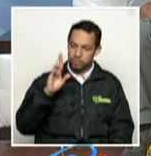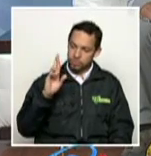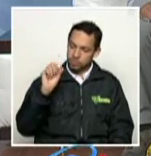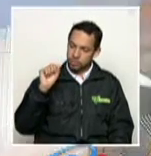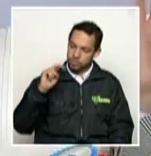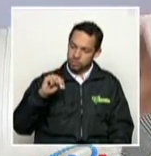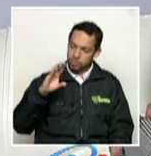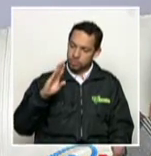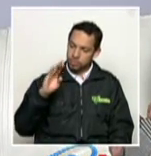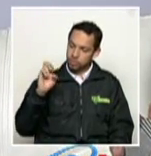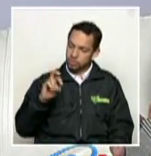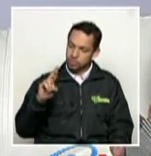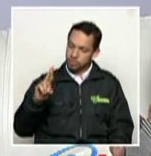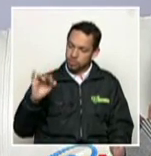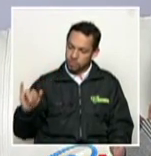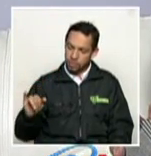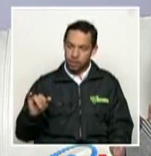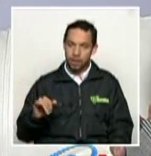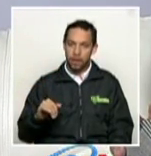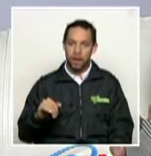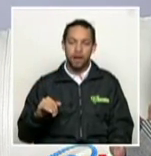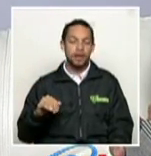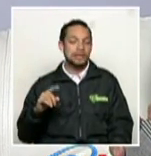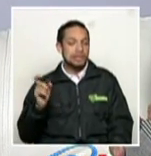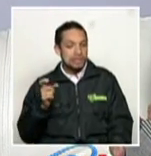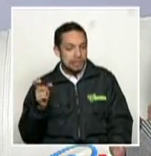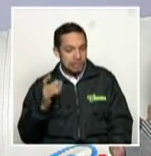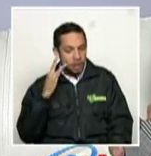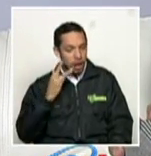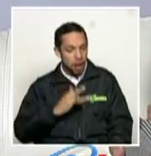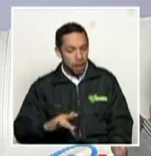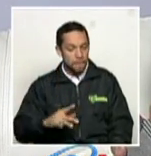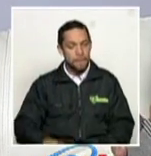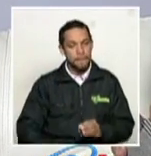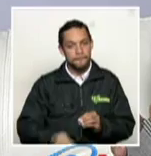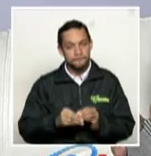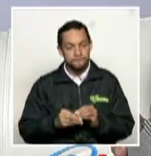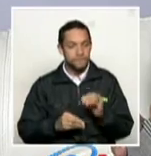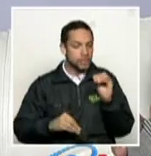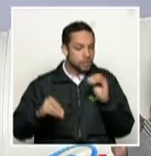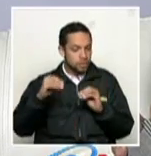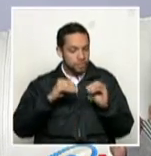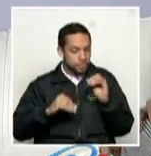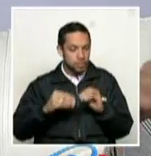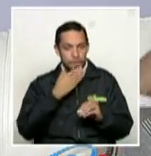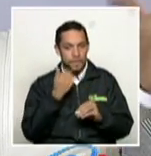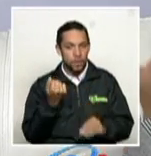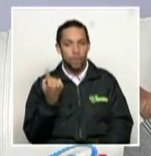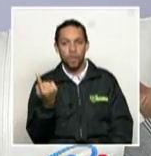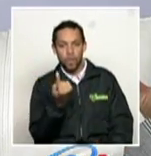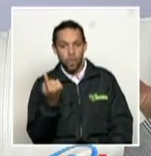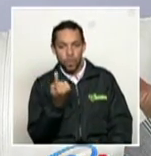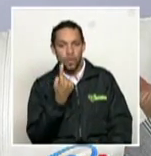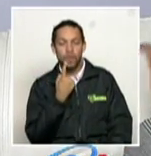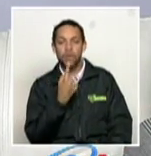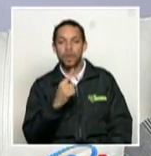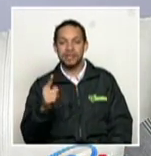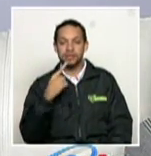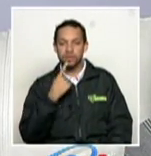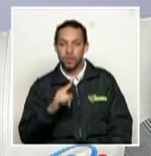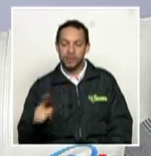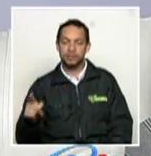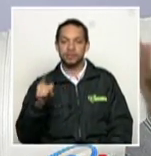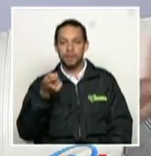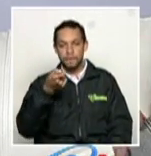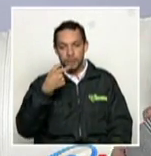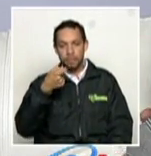cualquier cosa o líquidos que de pronto le pueden causar más efectos secundarios, pues tomar ese jugo, pero si puede adicionarle la tableta, que es la que